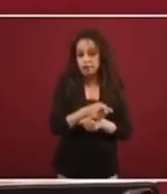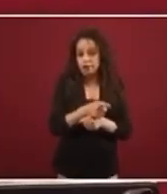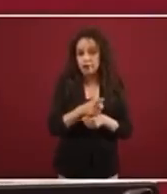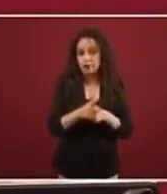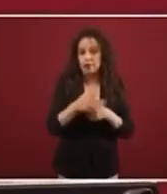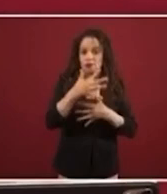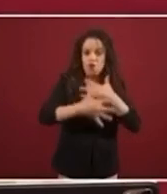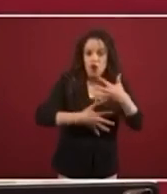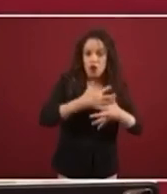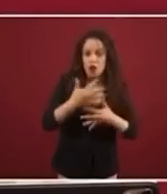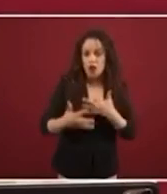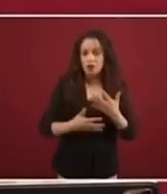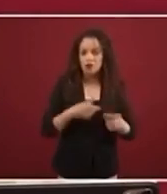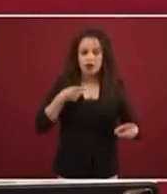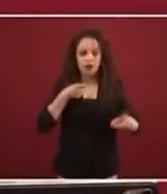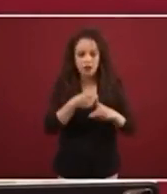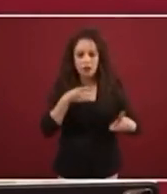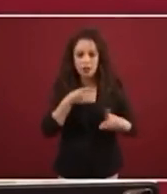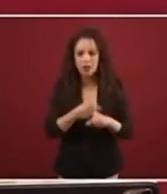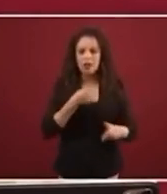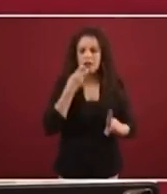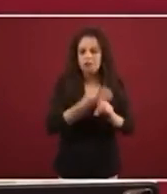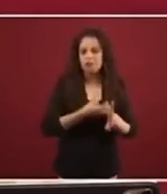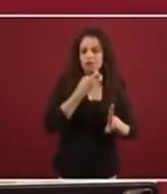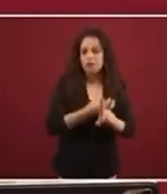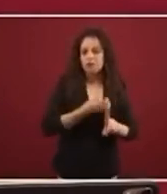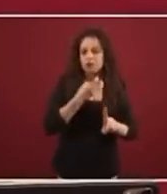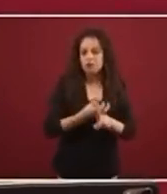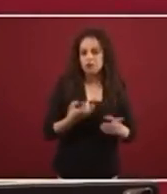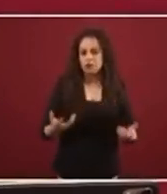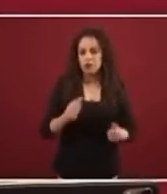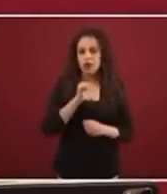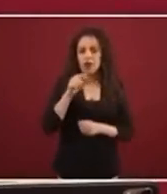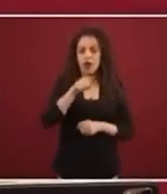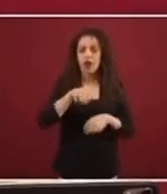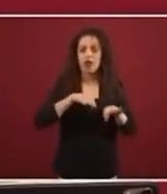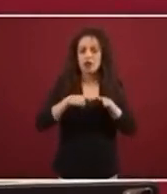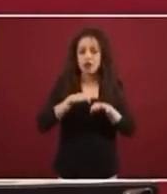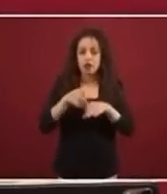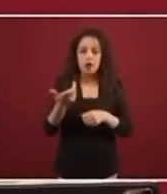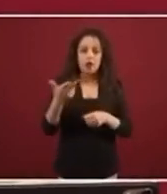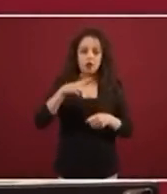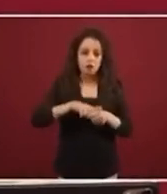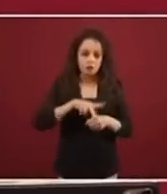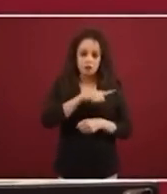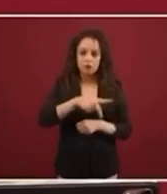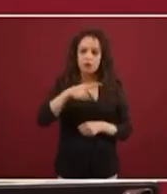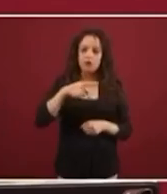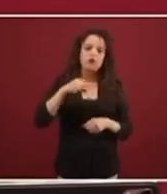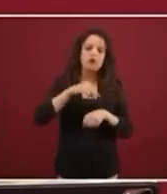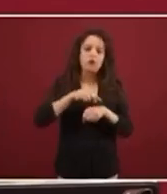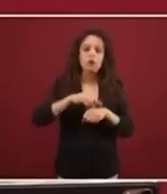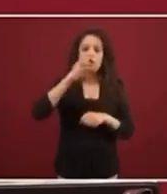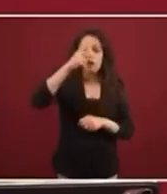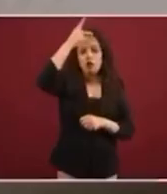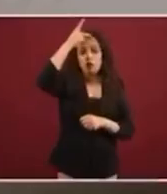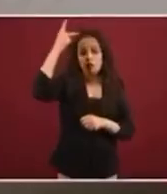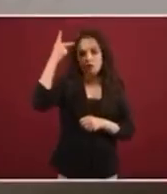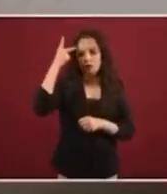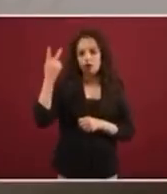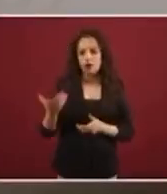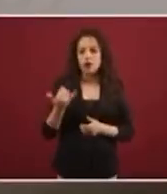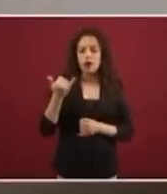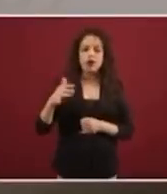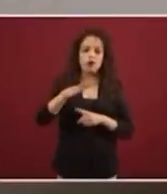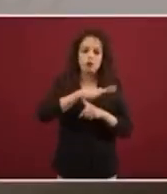agradecimiento por todos los y las trabajadoras de la salud en general y también por quienes han sufrido estas agresiones, pero